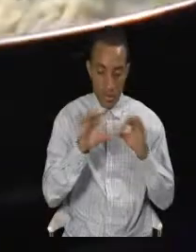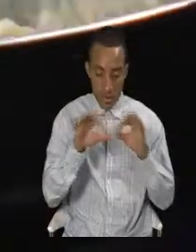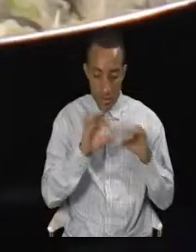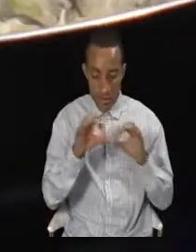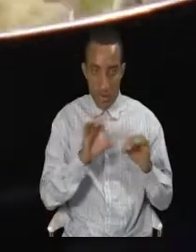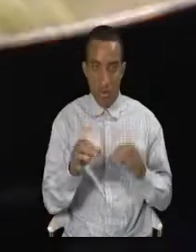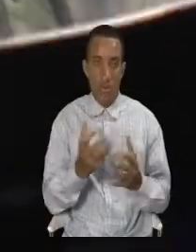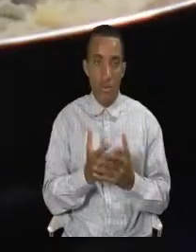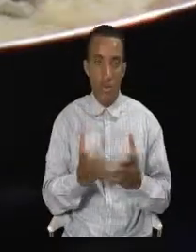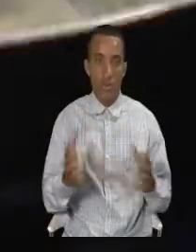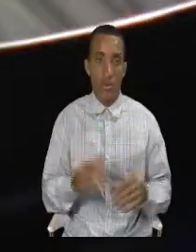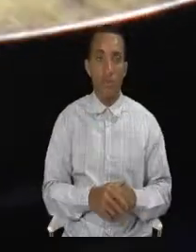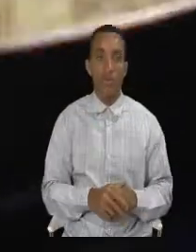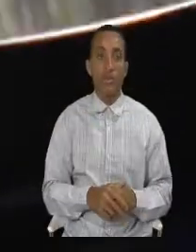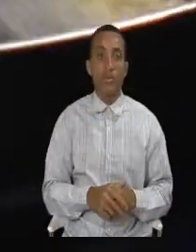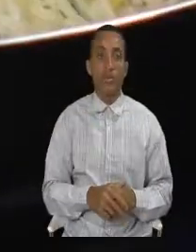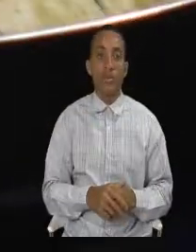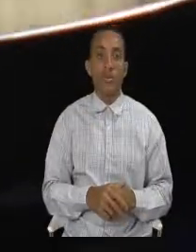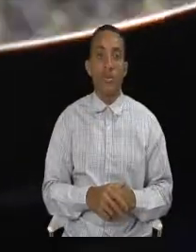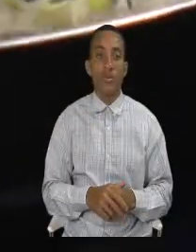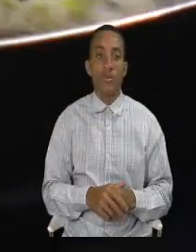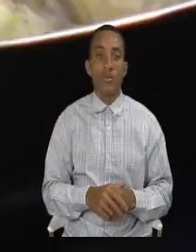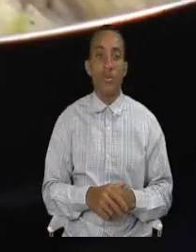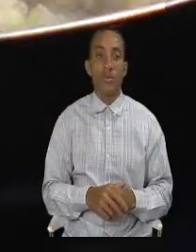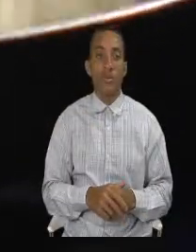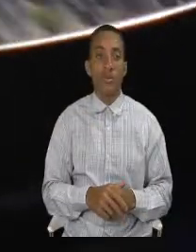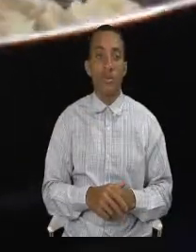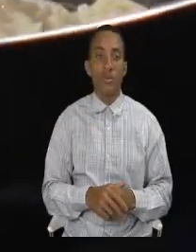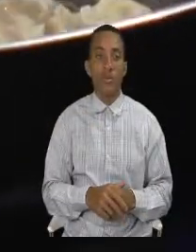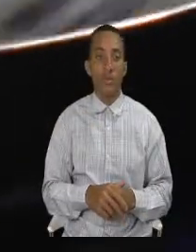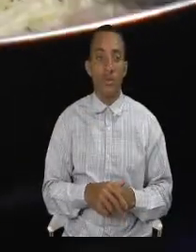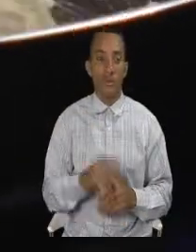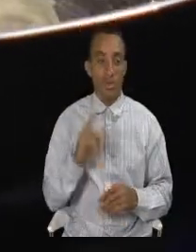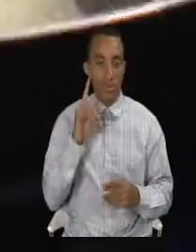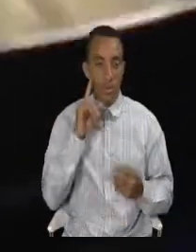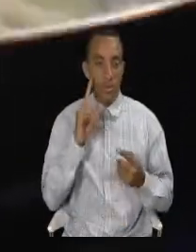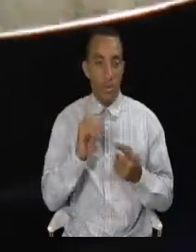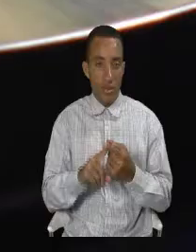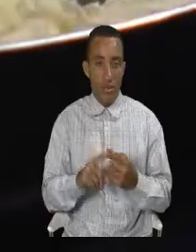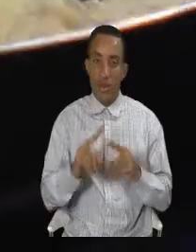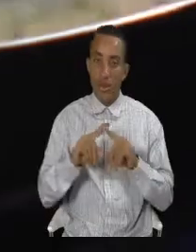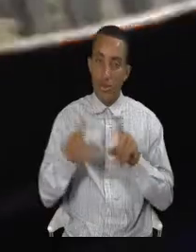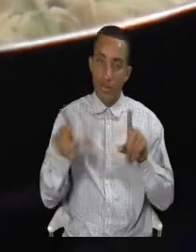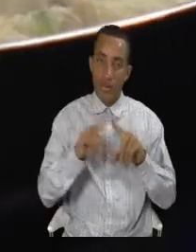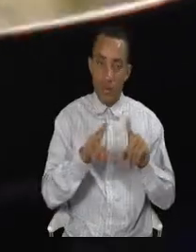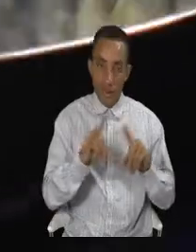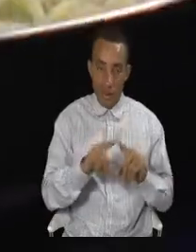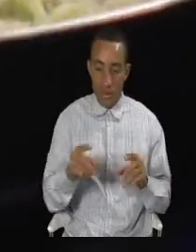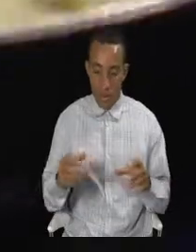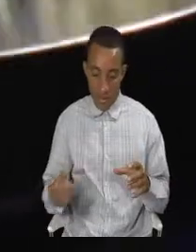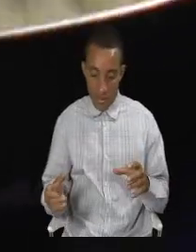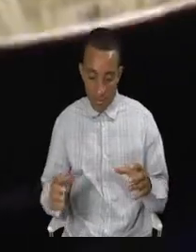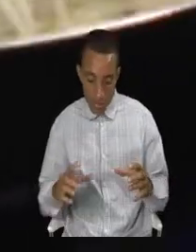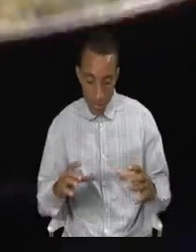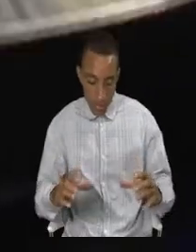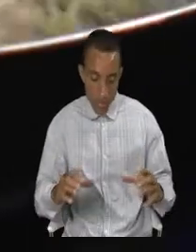muchas recetas. La idea es mezclar diferente, hacer presentaciones, emplatados diferentes